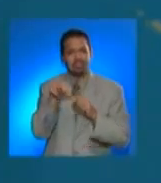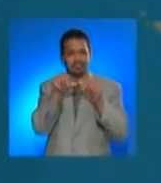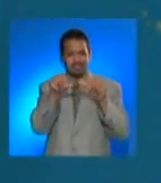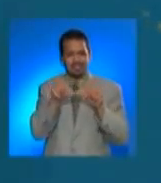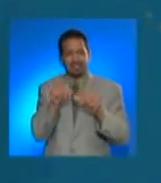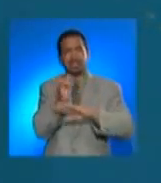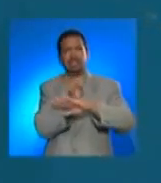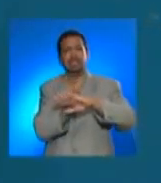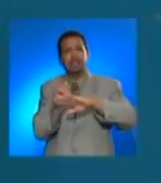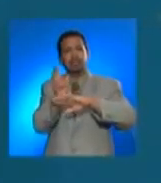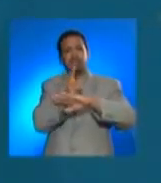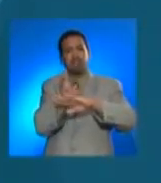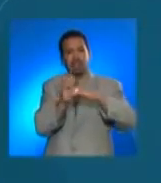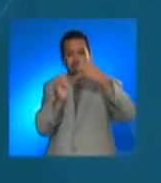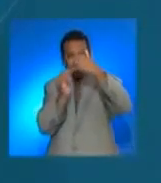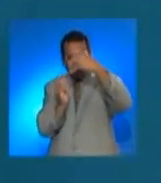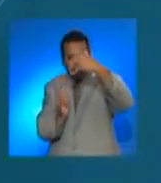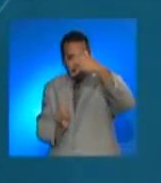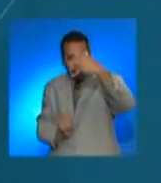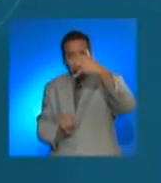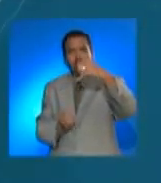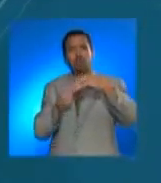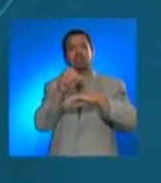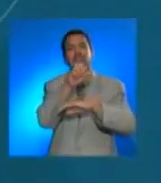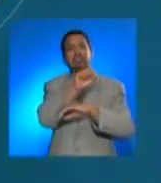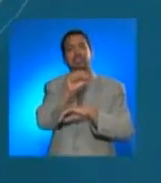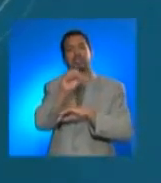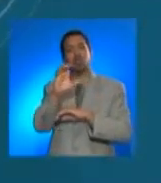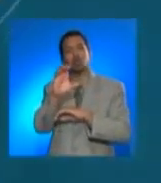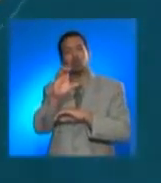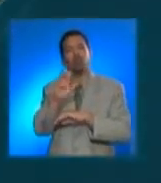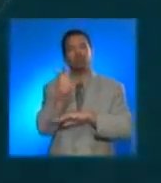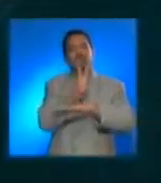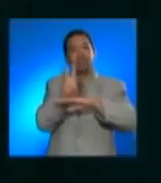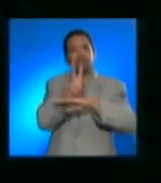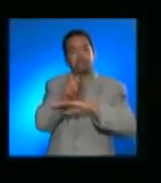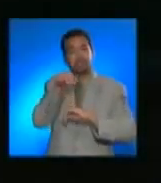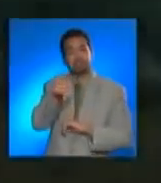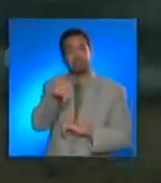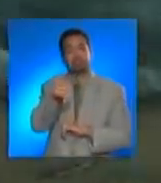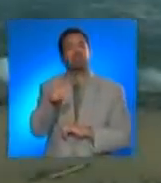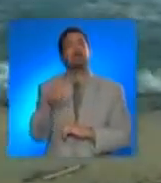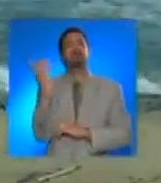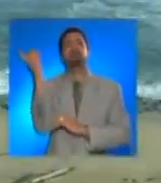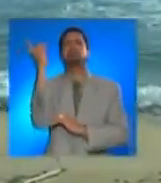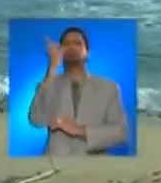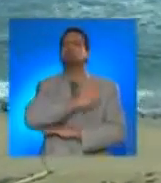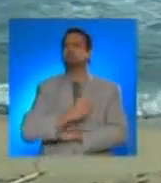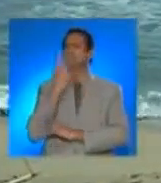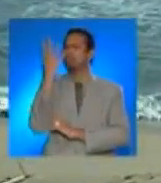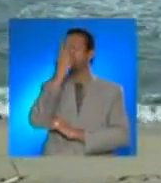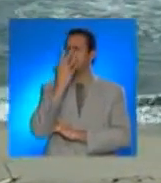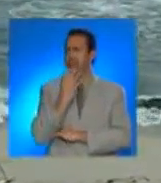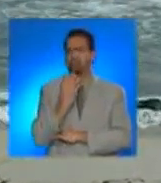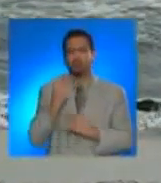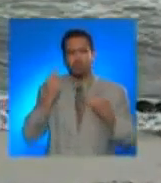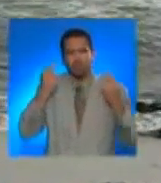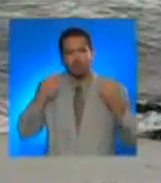días después que un devastador huracán barriera las Islas Vírgenes y después de haberse sentido en San Tomás unos temblores días